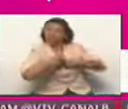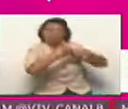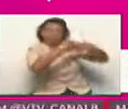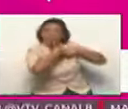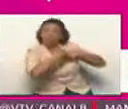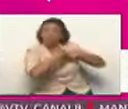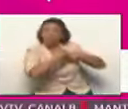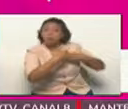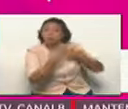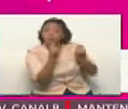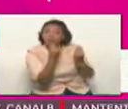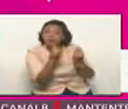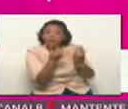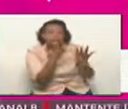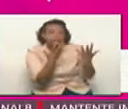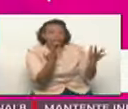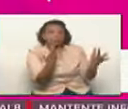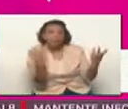a